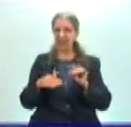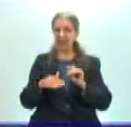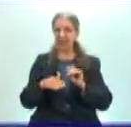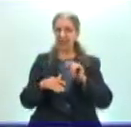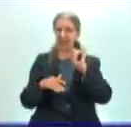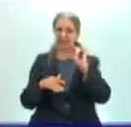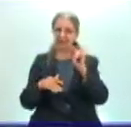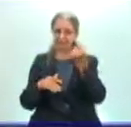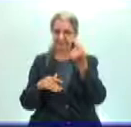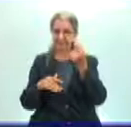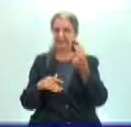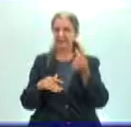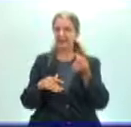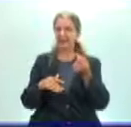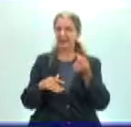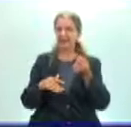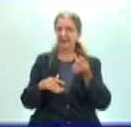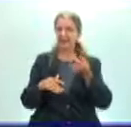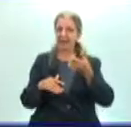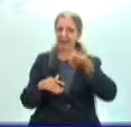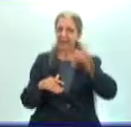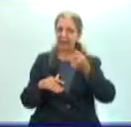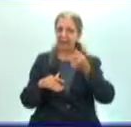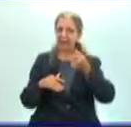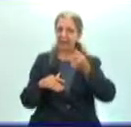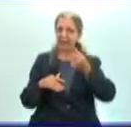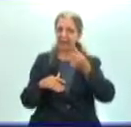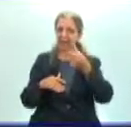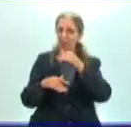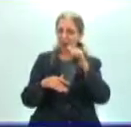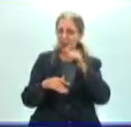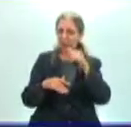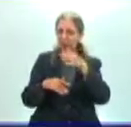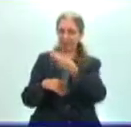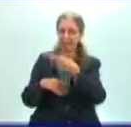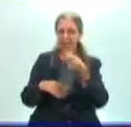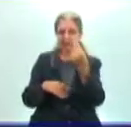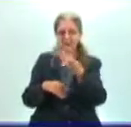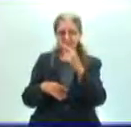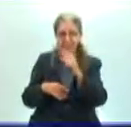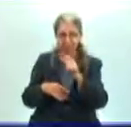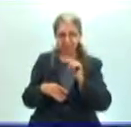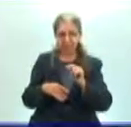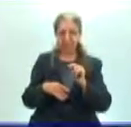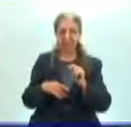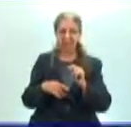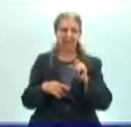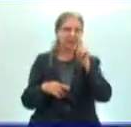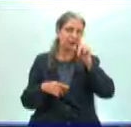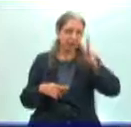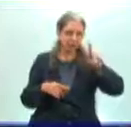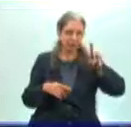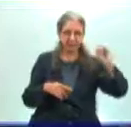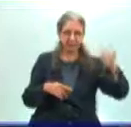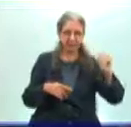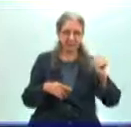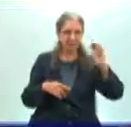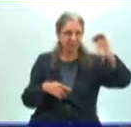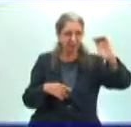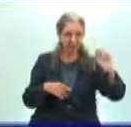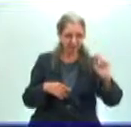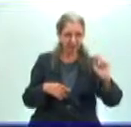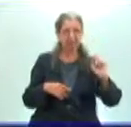de la hipotenusa de un triángulo rectángulo cuyos catetos miden 9 y 12 centímetros respectivamente. Podemos plantear entonces